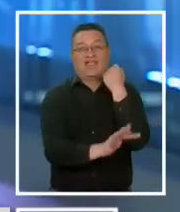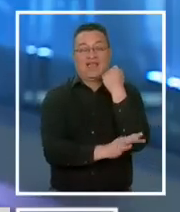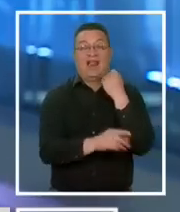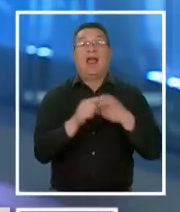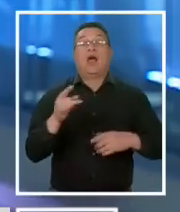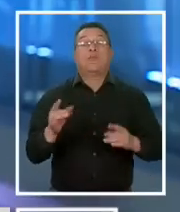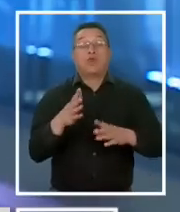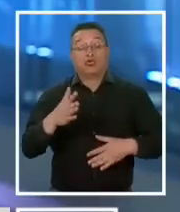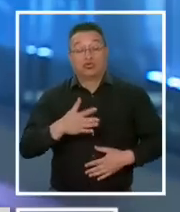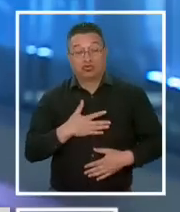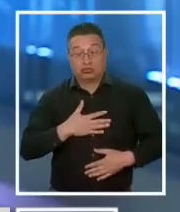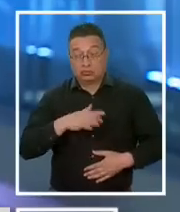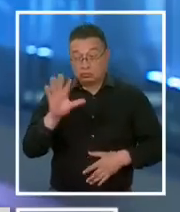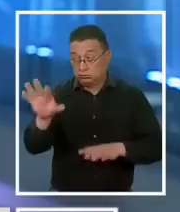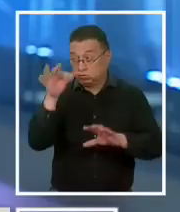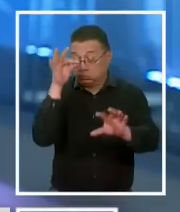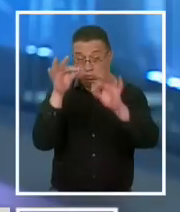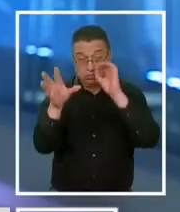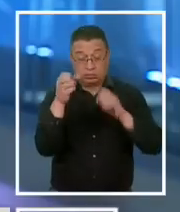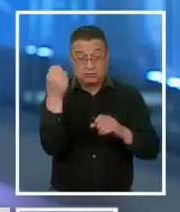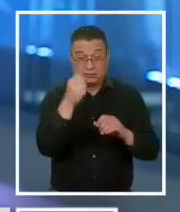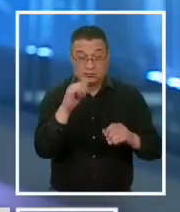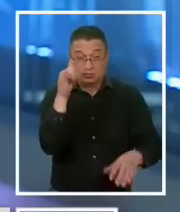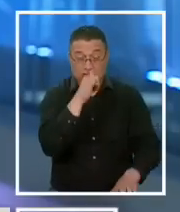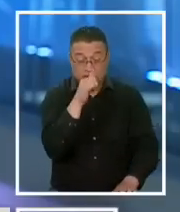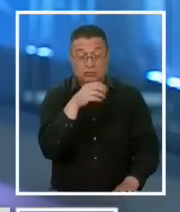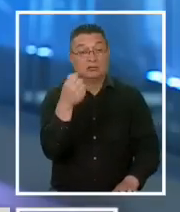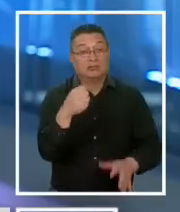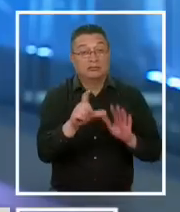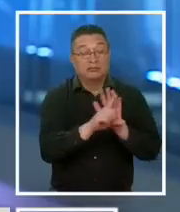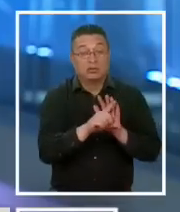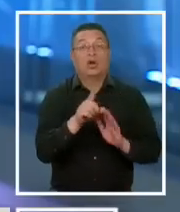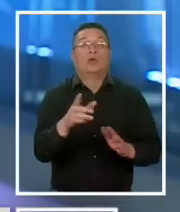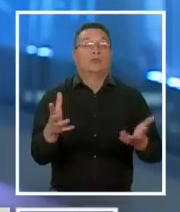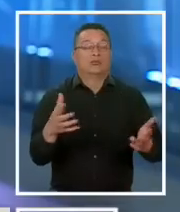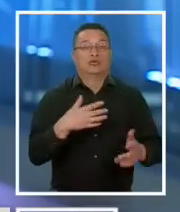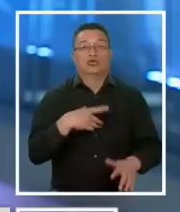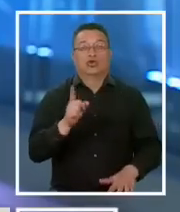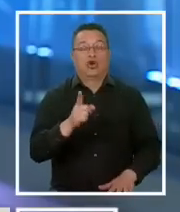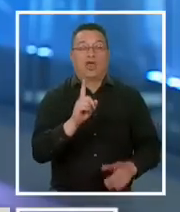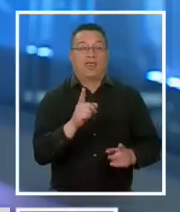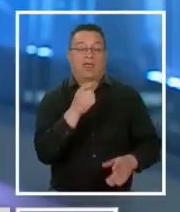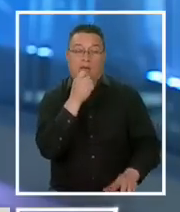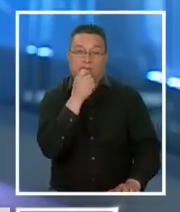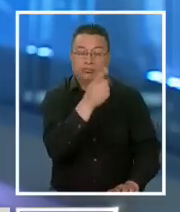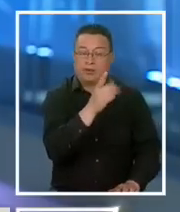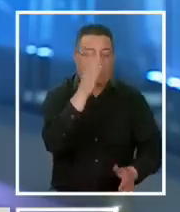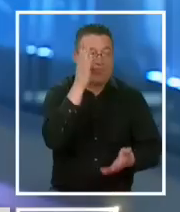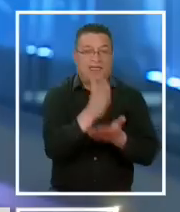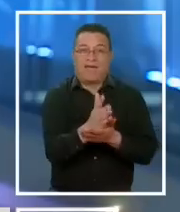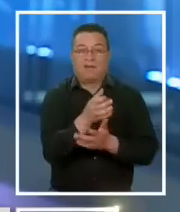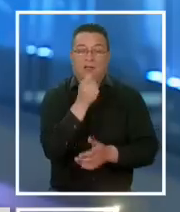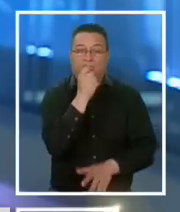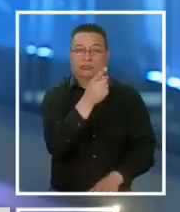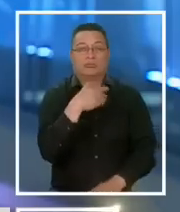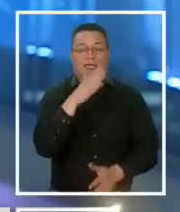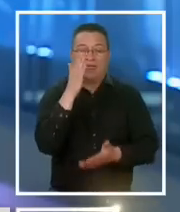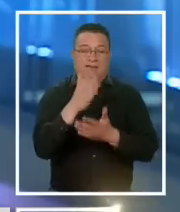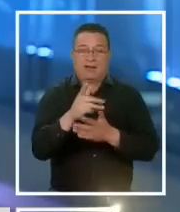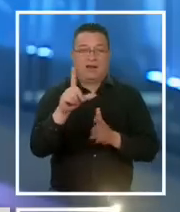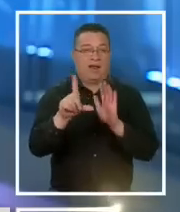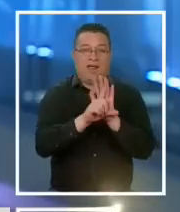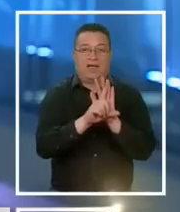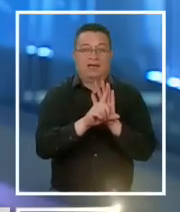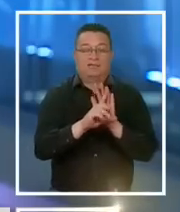tanto en el evento que yo descubra cualquier tipo de regularidad que sea constitutiva no tengo que grillarme tengo que denunciar inmediatamente porque es mi deber profesional